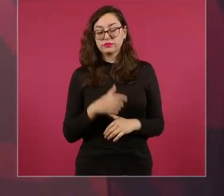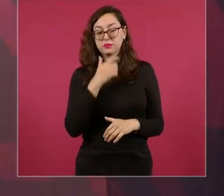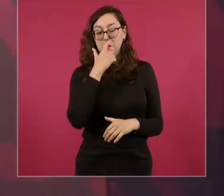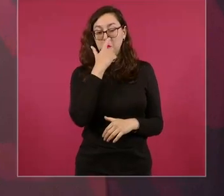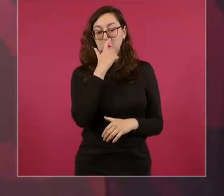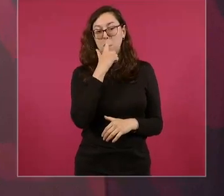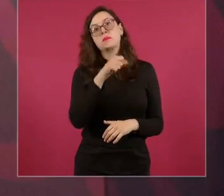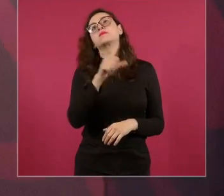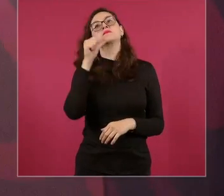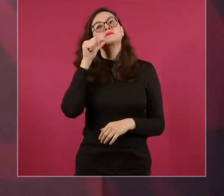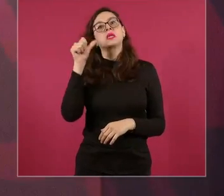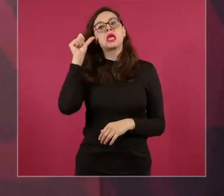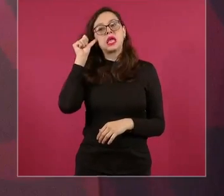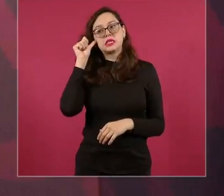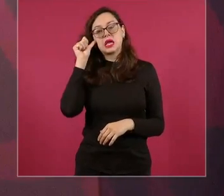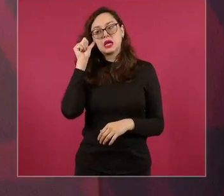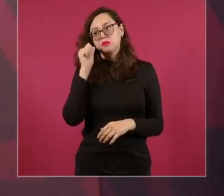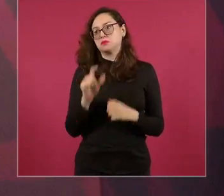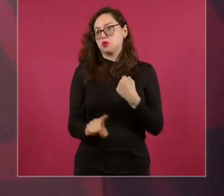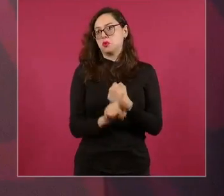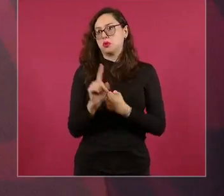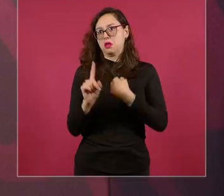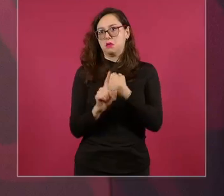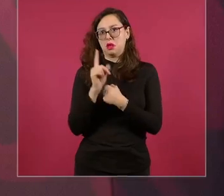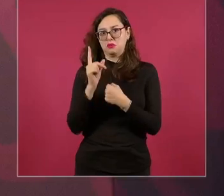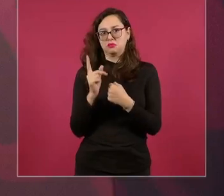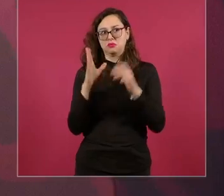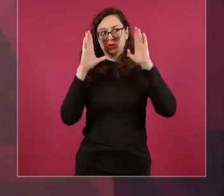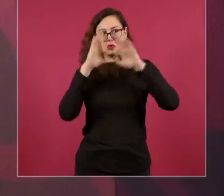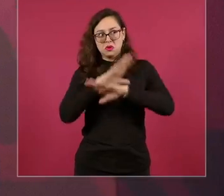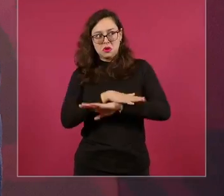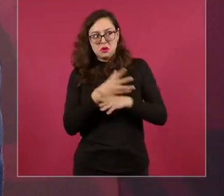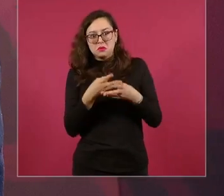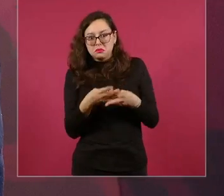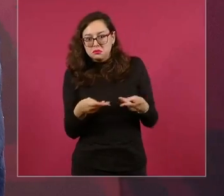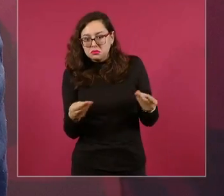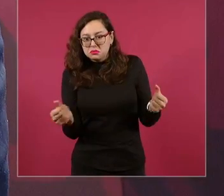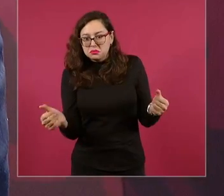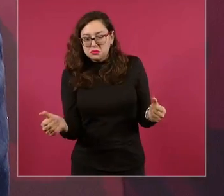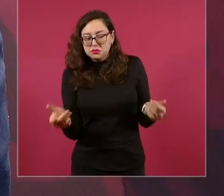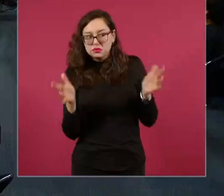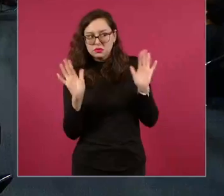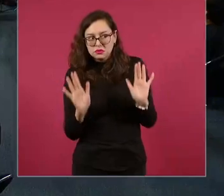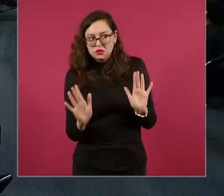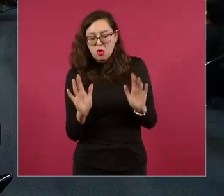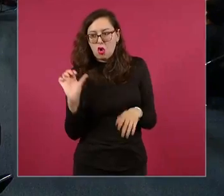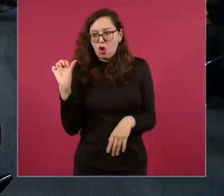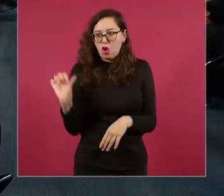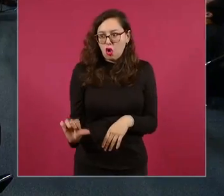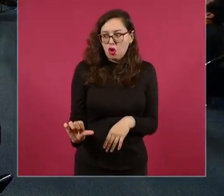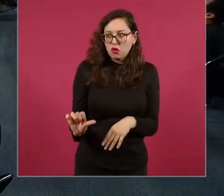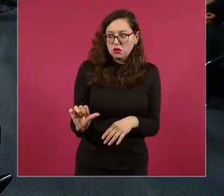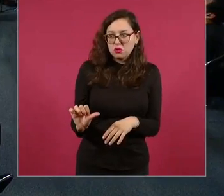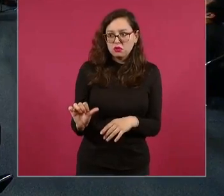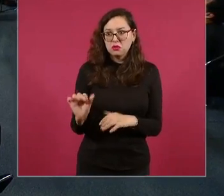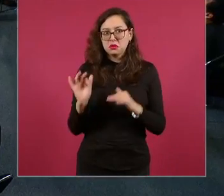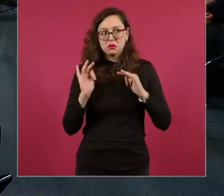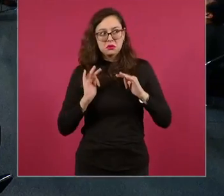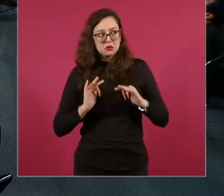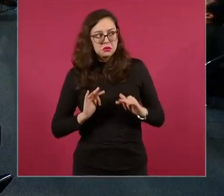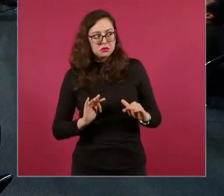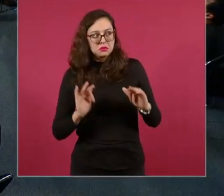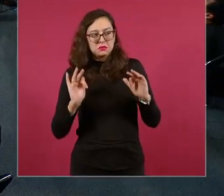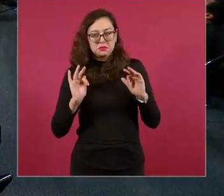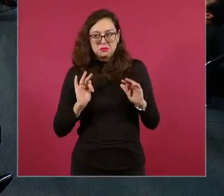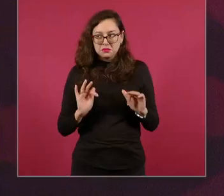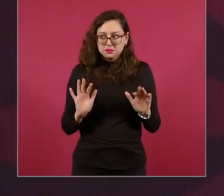ayer en la madrugada y ya parece que regresó la calma